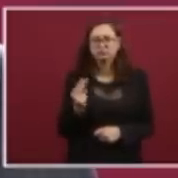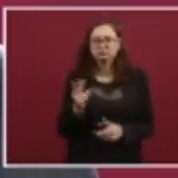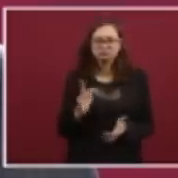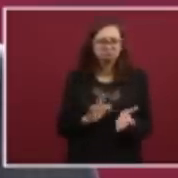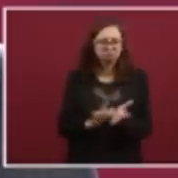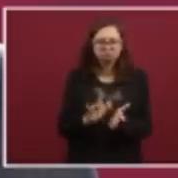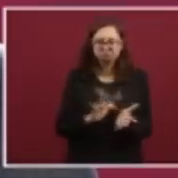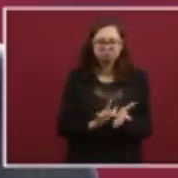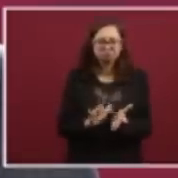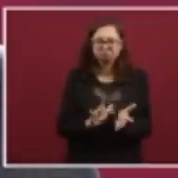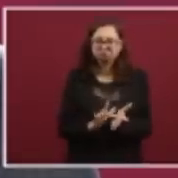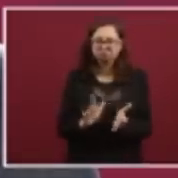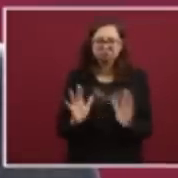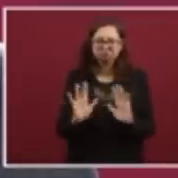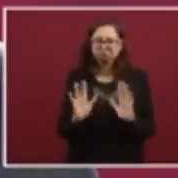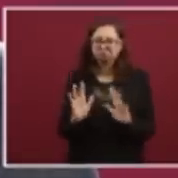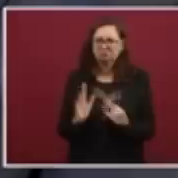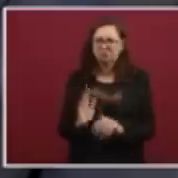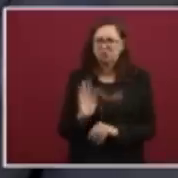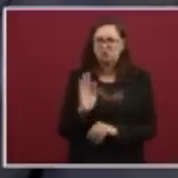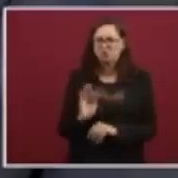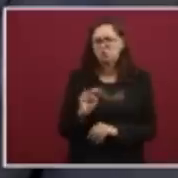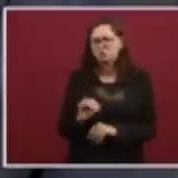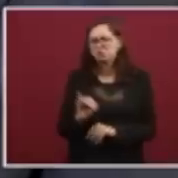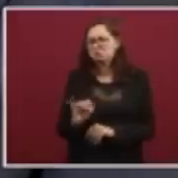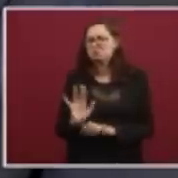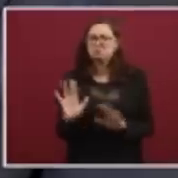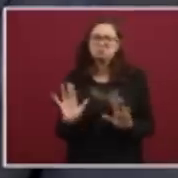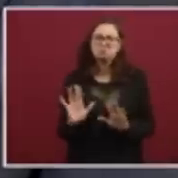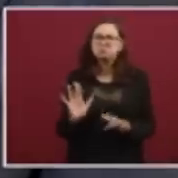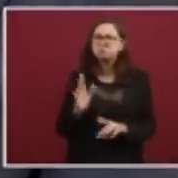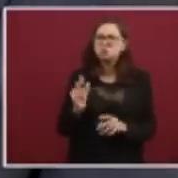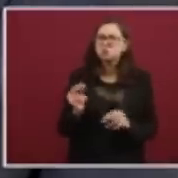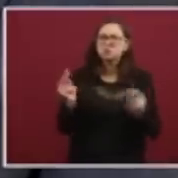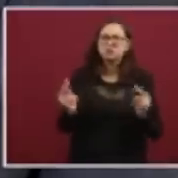apoyo del Fondo Monetario Internacional.